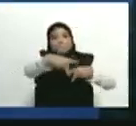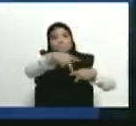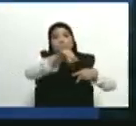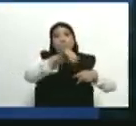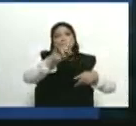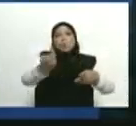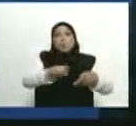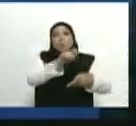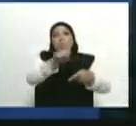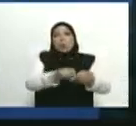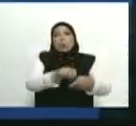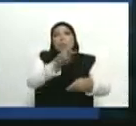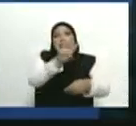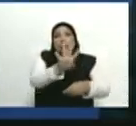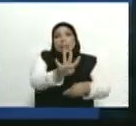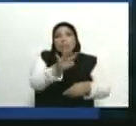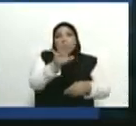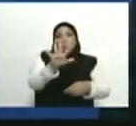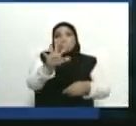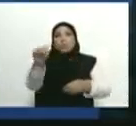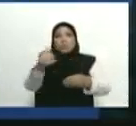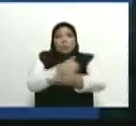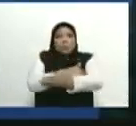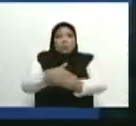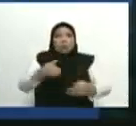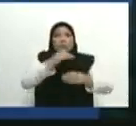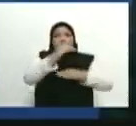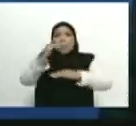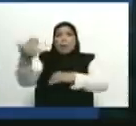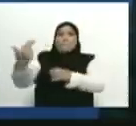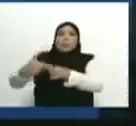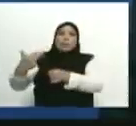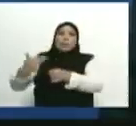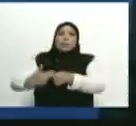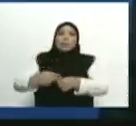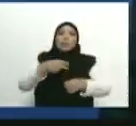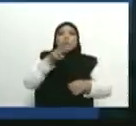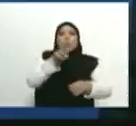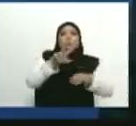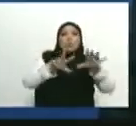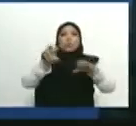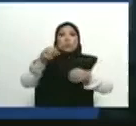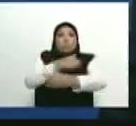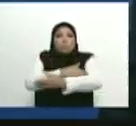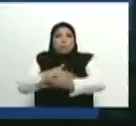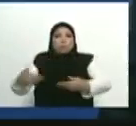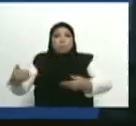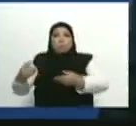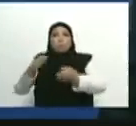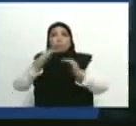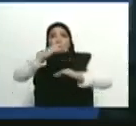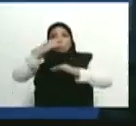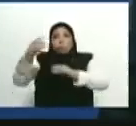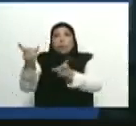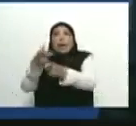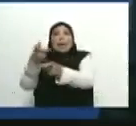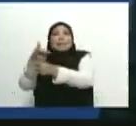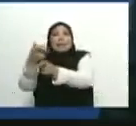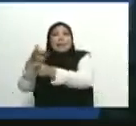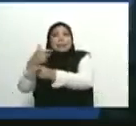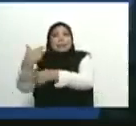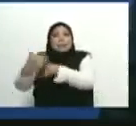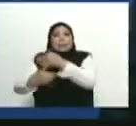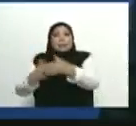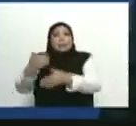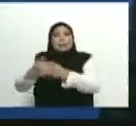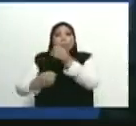ese Golfo hay 545.000 millones de barriles de petróleo, 280.000 millones de pies cúbicos de gas, una cantidad